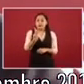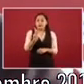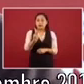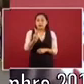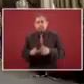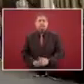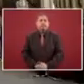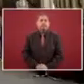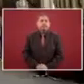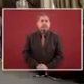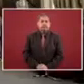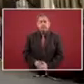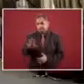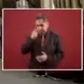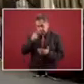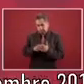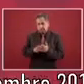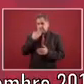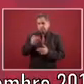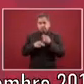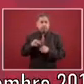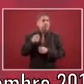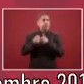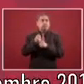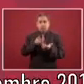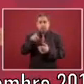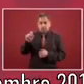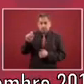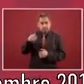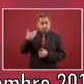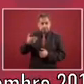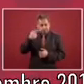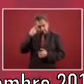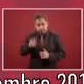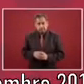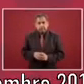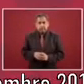distribución del ingreso. Yo creo que vamos a crecer en el 20. Están